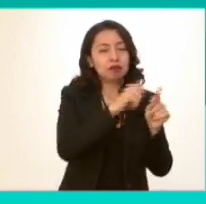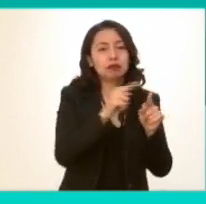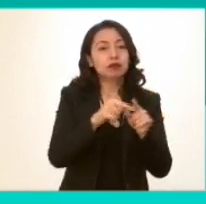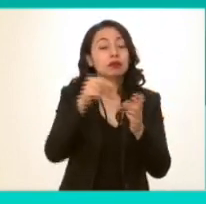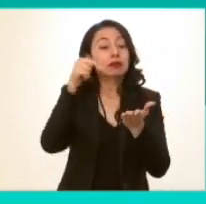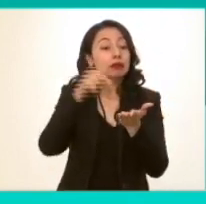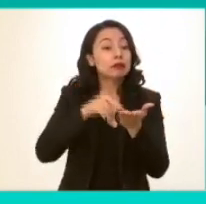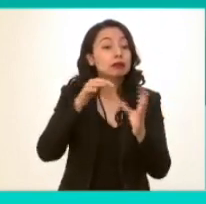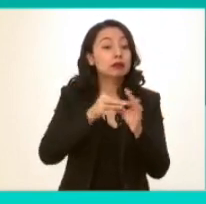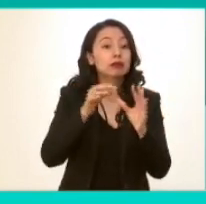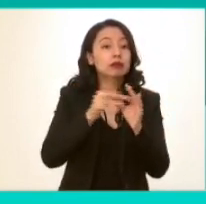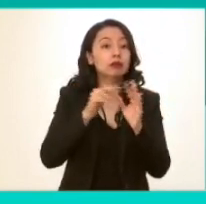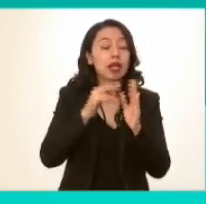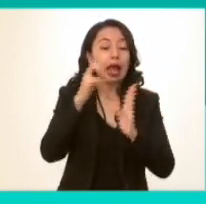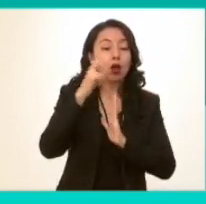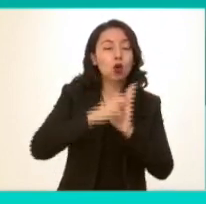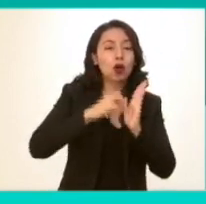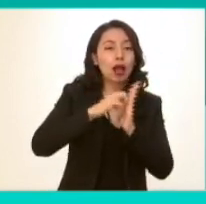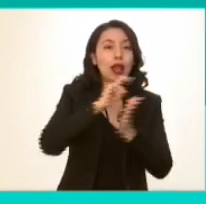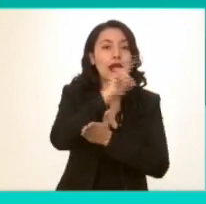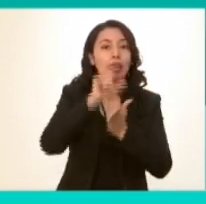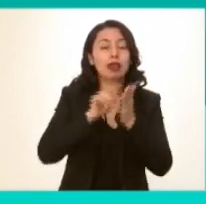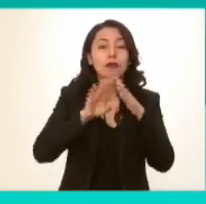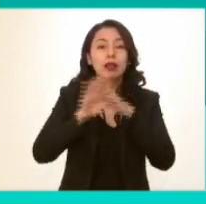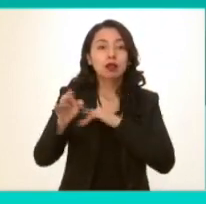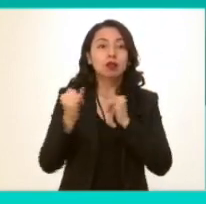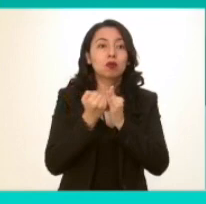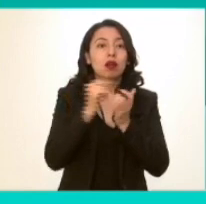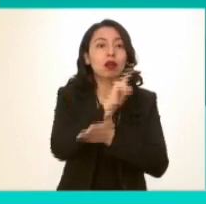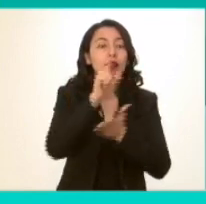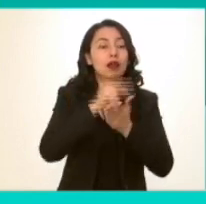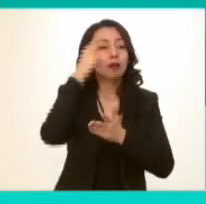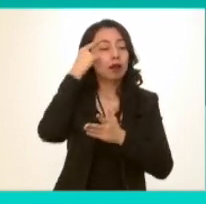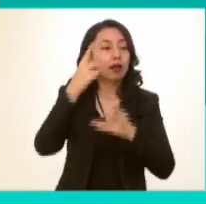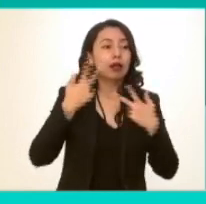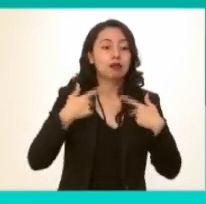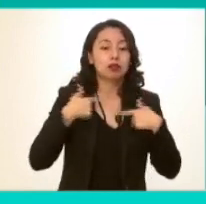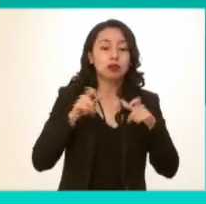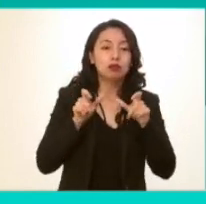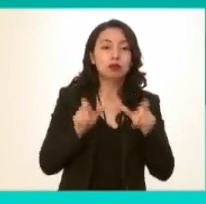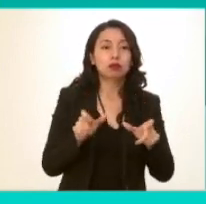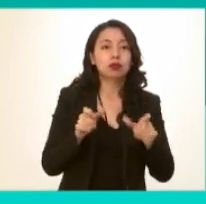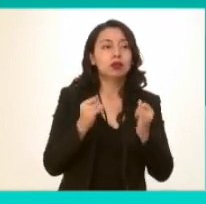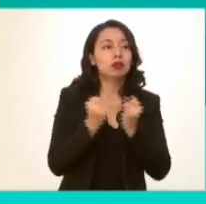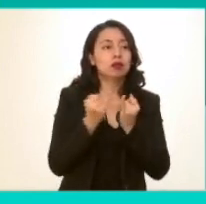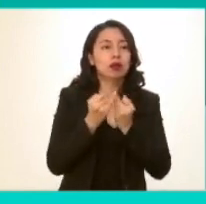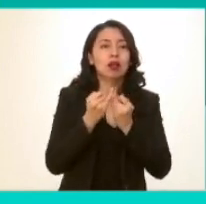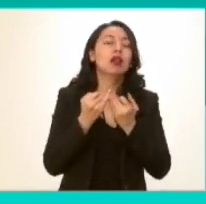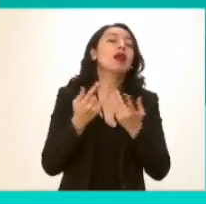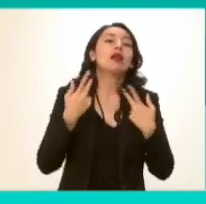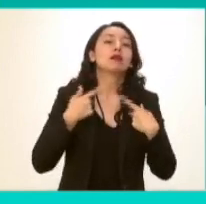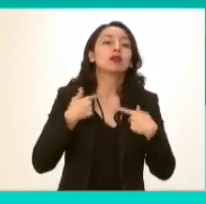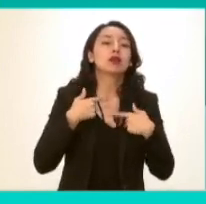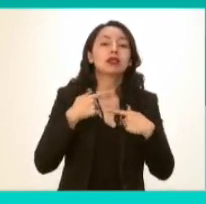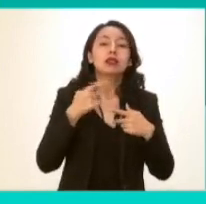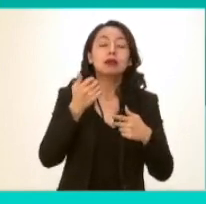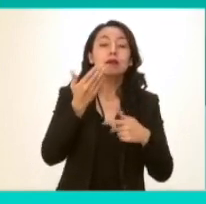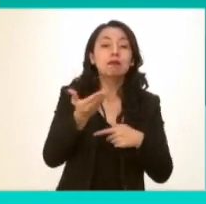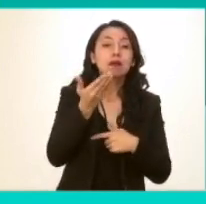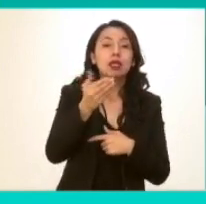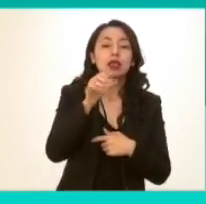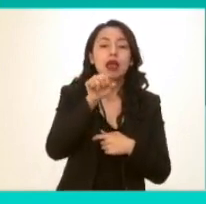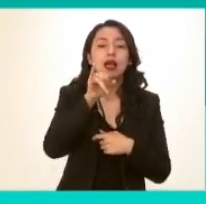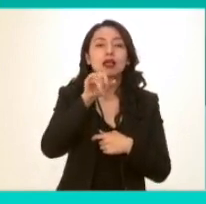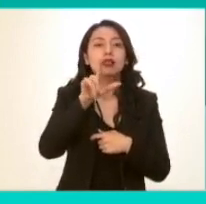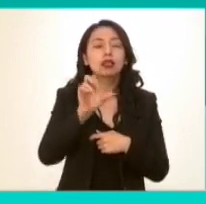la reforma a la ley de migración y a la ley sobre refugiados protección complementaria y asilo político en materia de